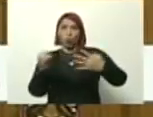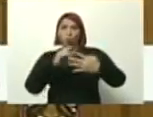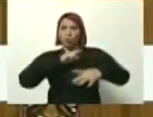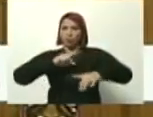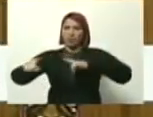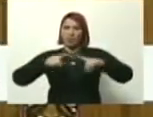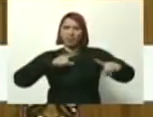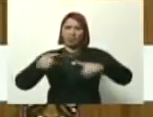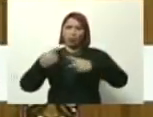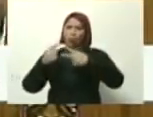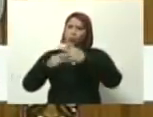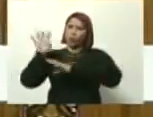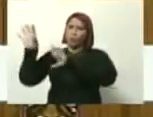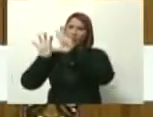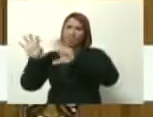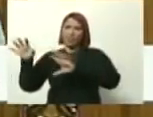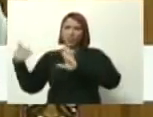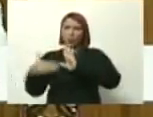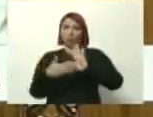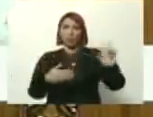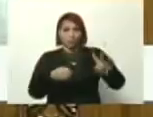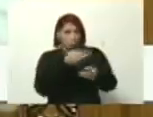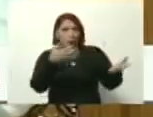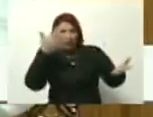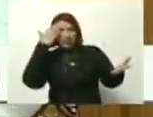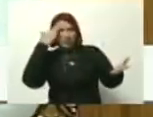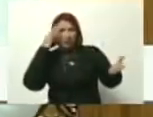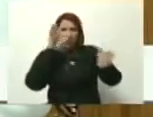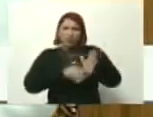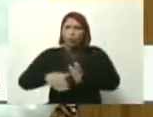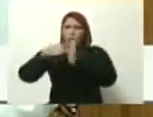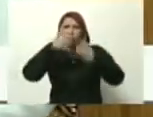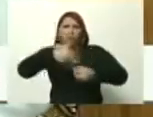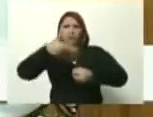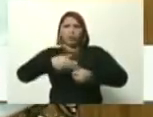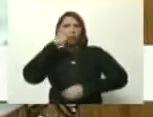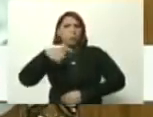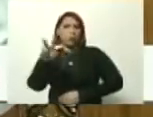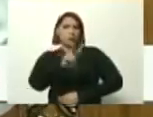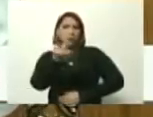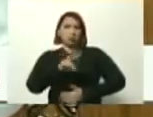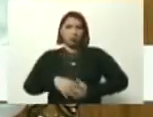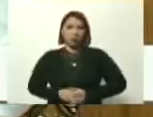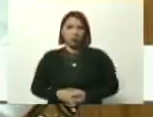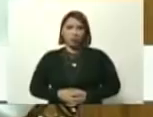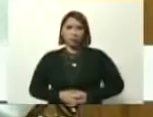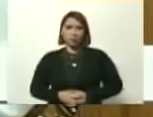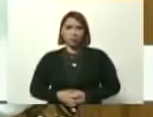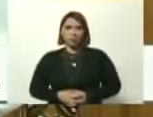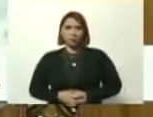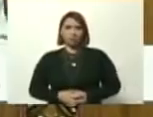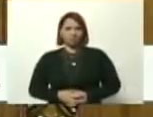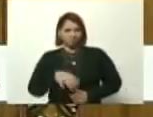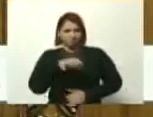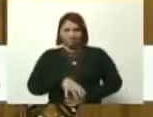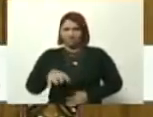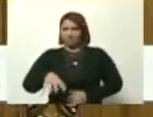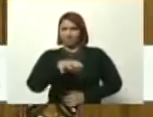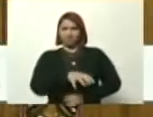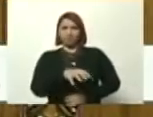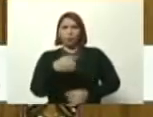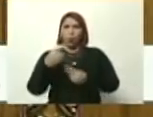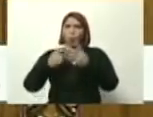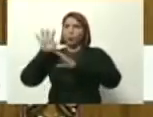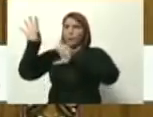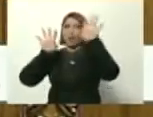desde el exterior. Ustedes saben cómo se han robado gasolina del pueblo venezolano en jurisdicciones de mar